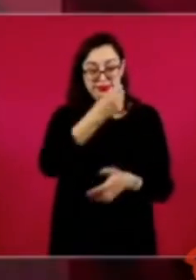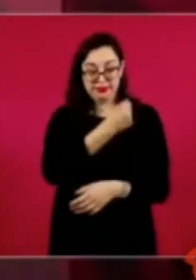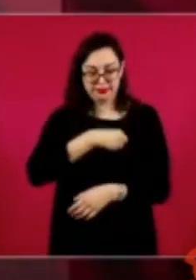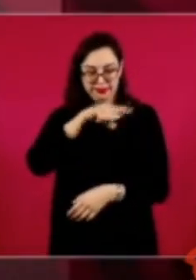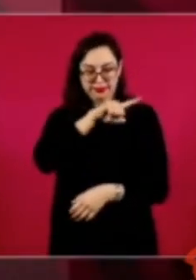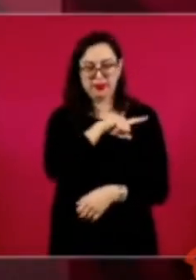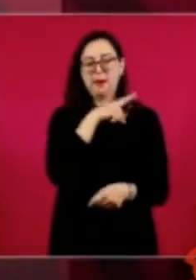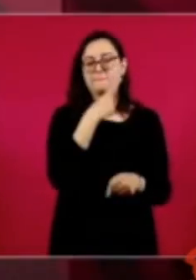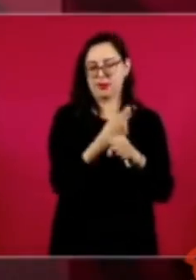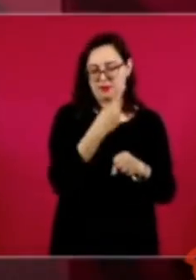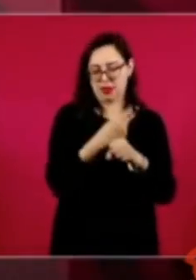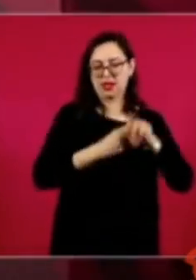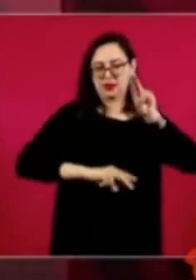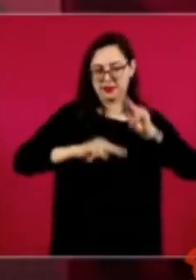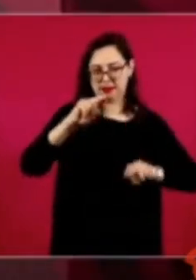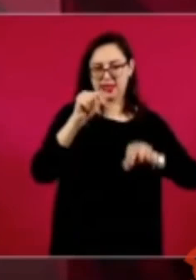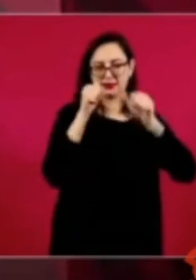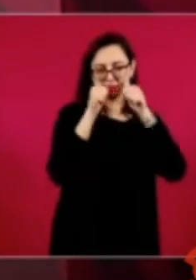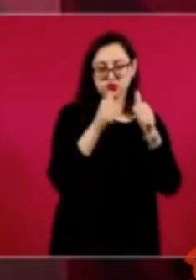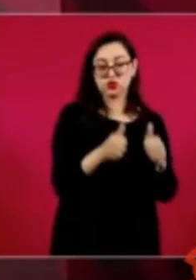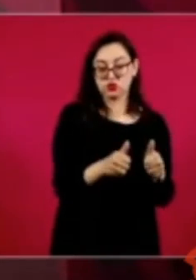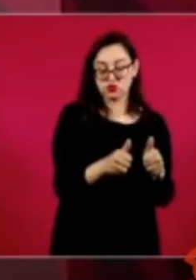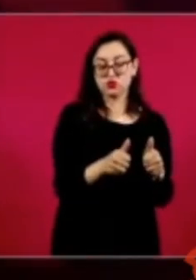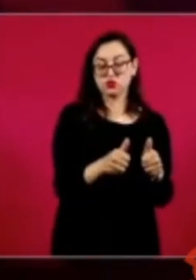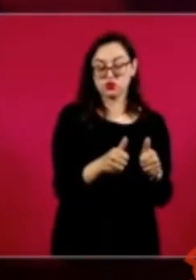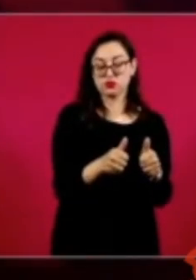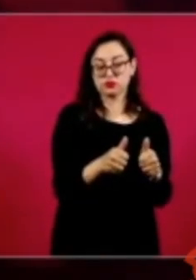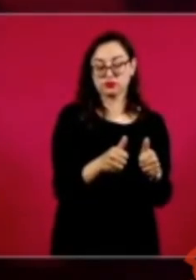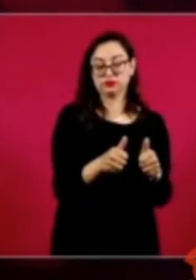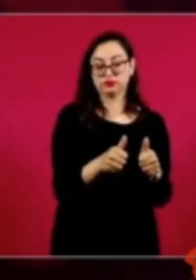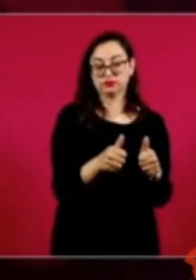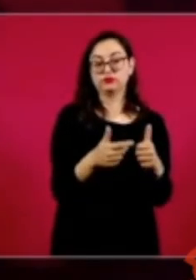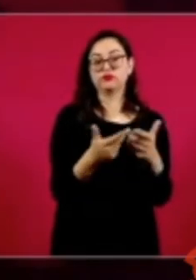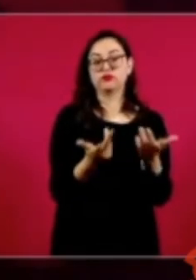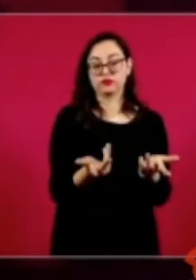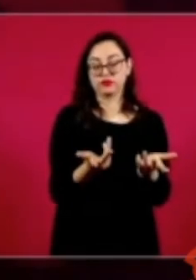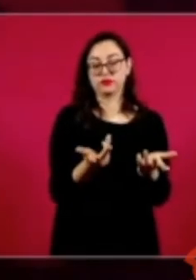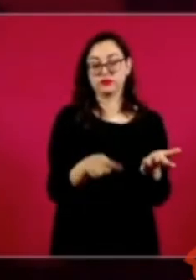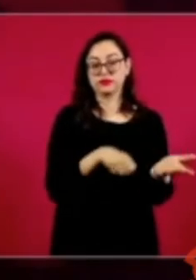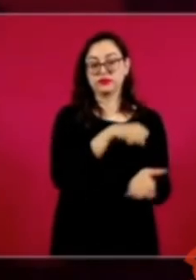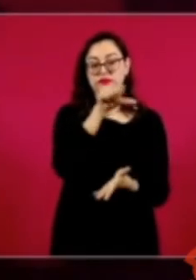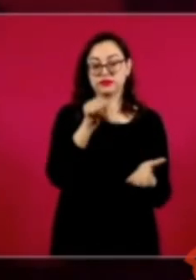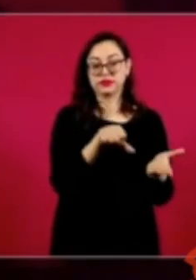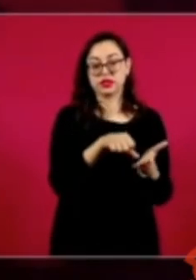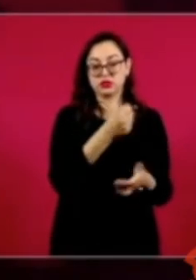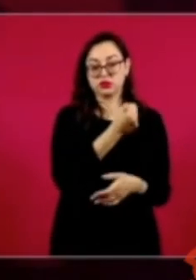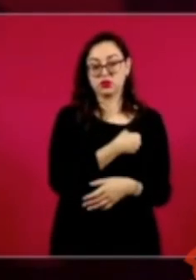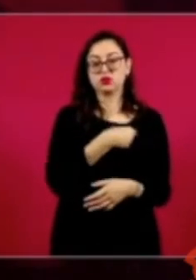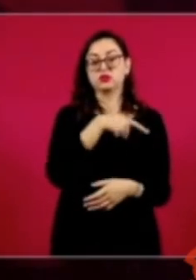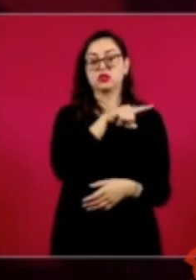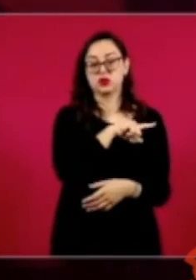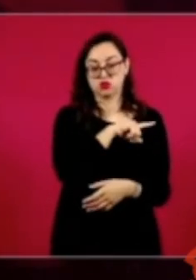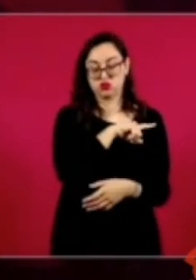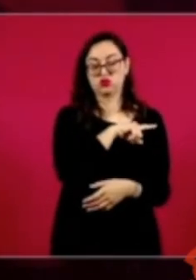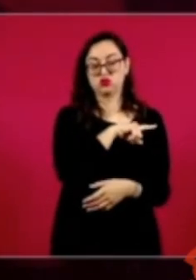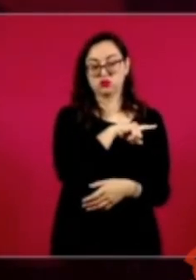nivel. Estos son centros de salud, unidades médicas que están,